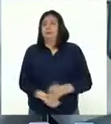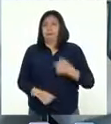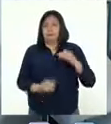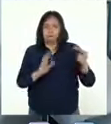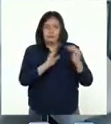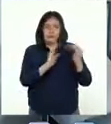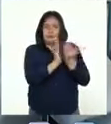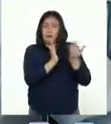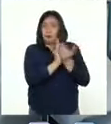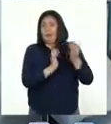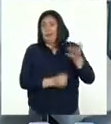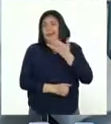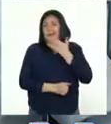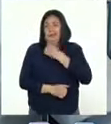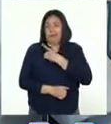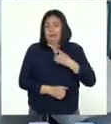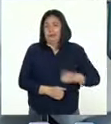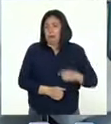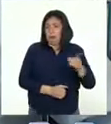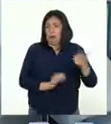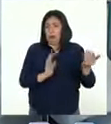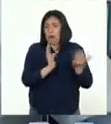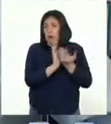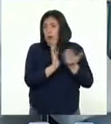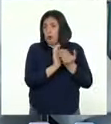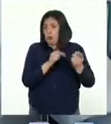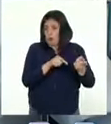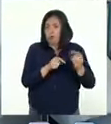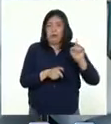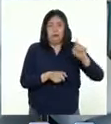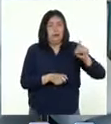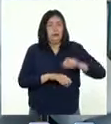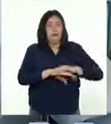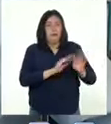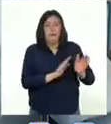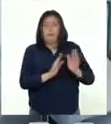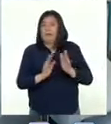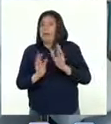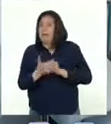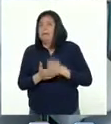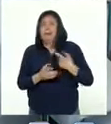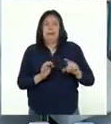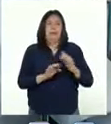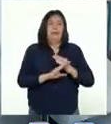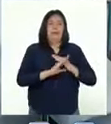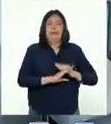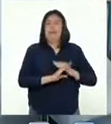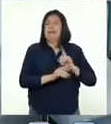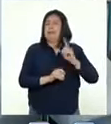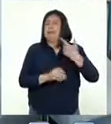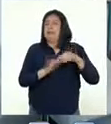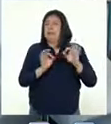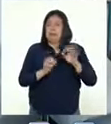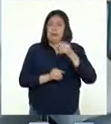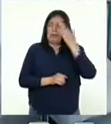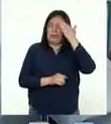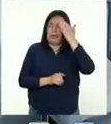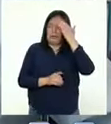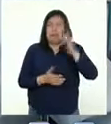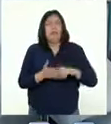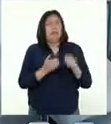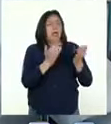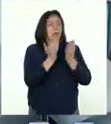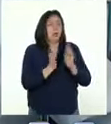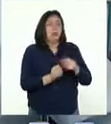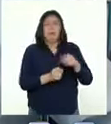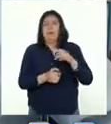el colegio, por supuesto, los directores. Los colegios, las escuelas, deben de tener un plan de gestión de riesgos, que deben de conocer los alumnos, los padres de